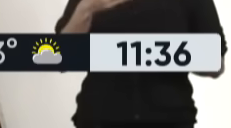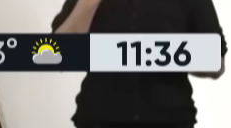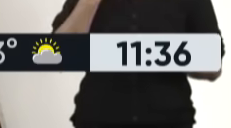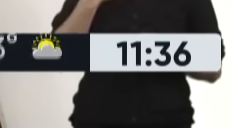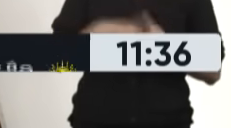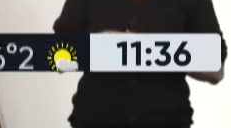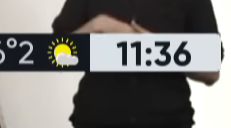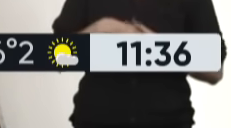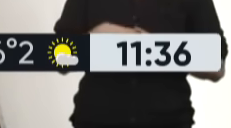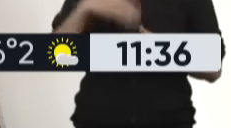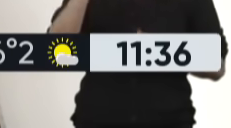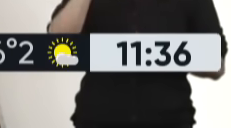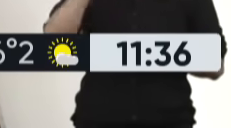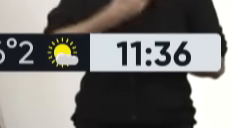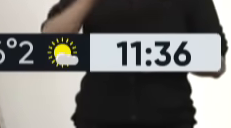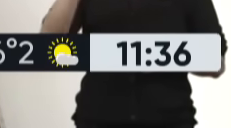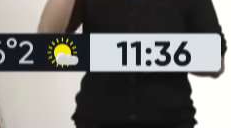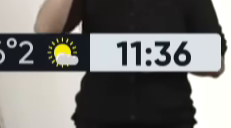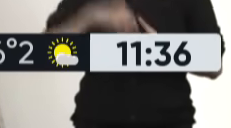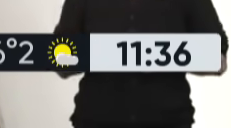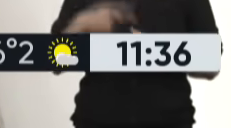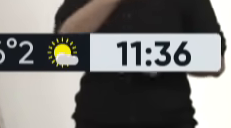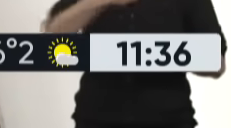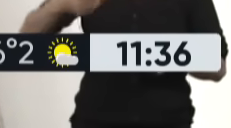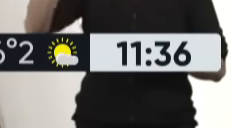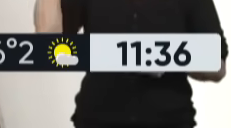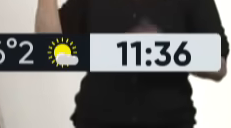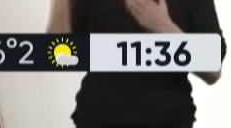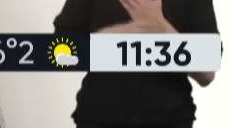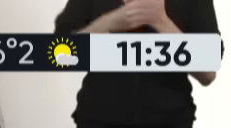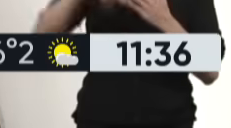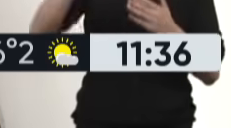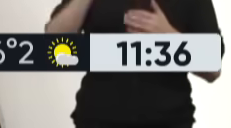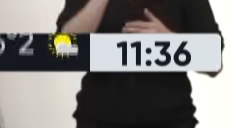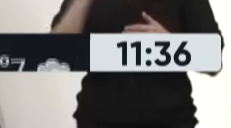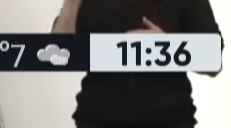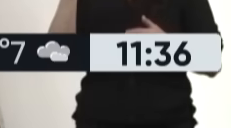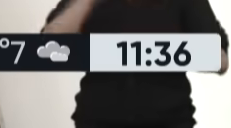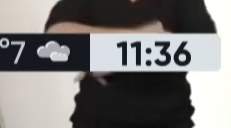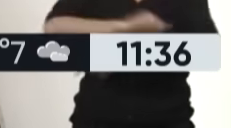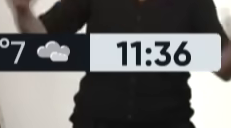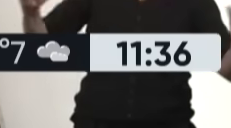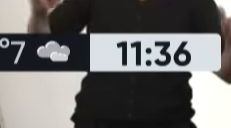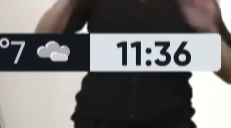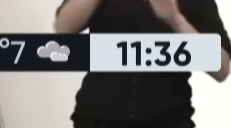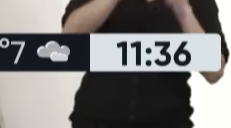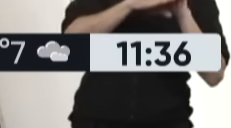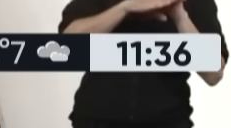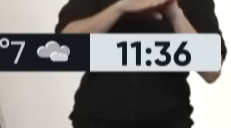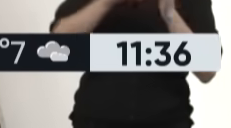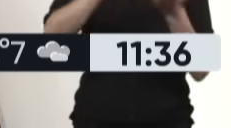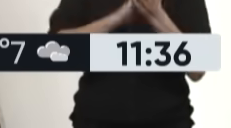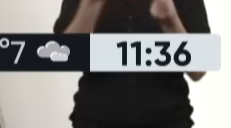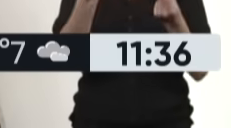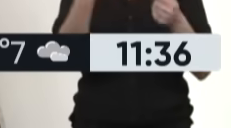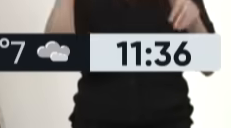Todo bien. Julián Alves, de Infobae. La semana pasada el ministro de Economía anunció el plan sobre los dólares